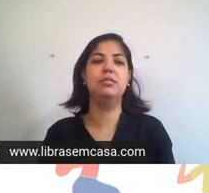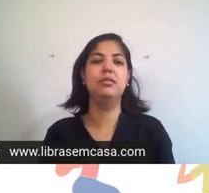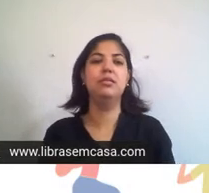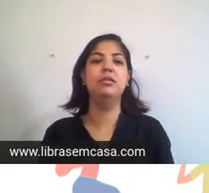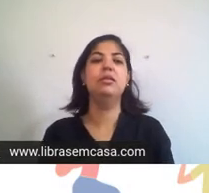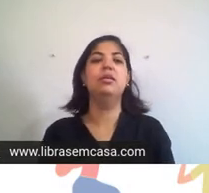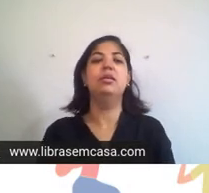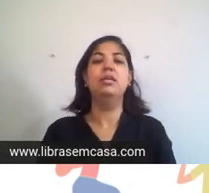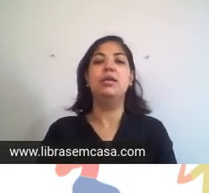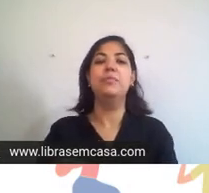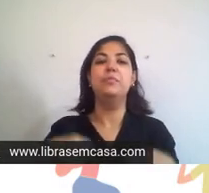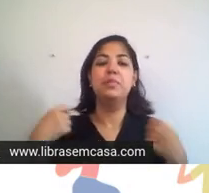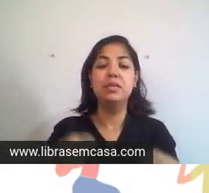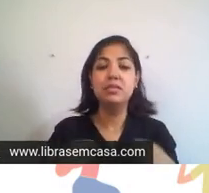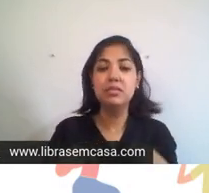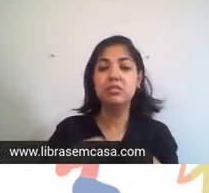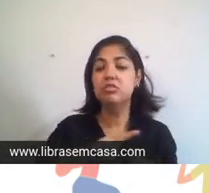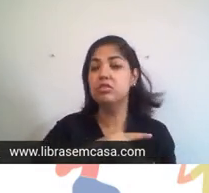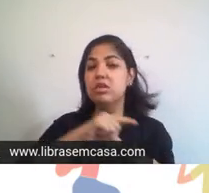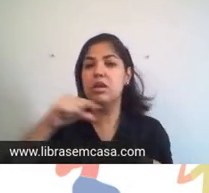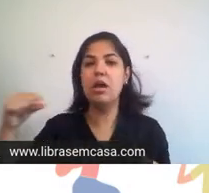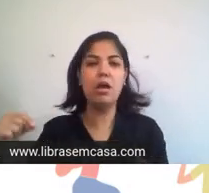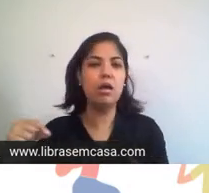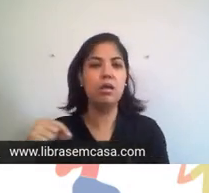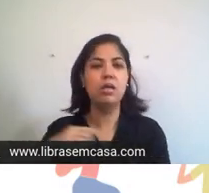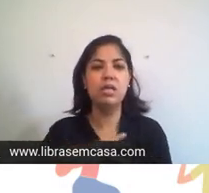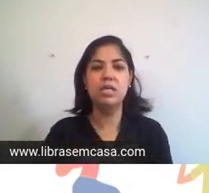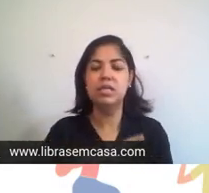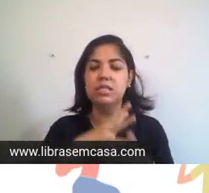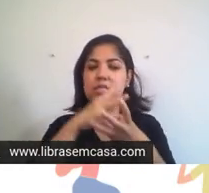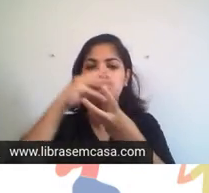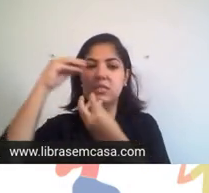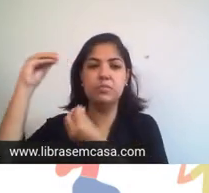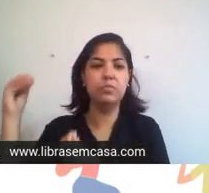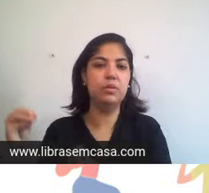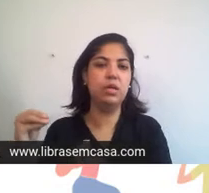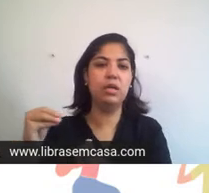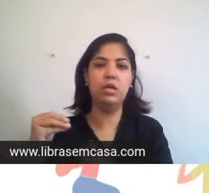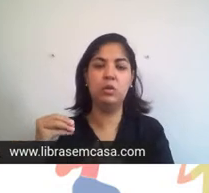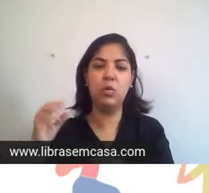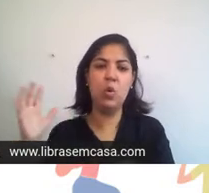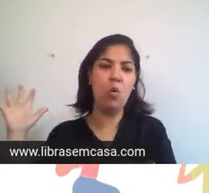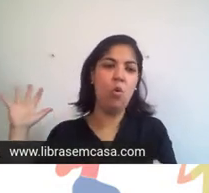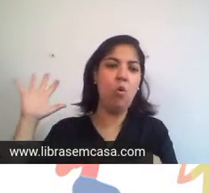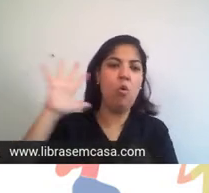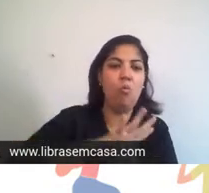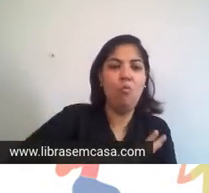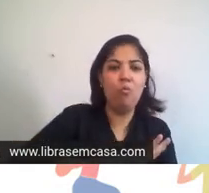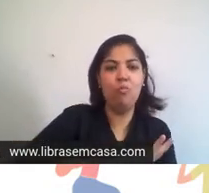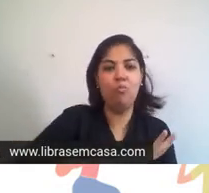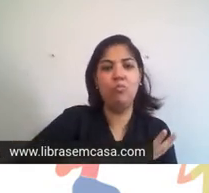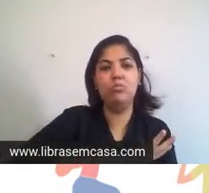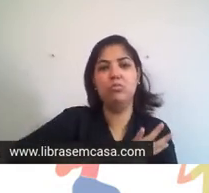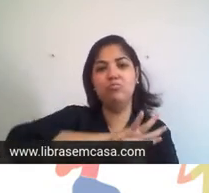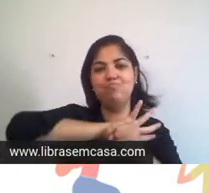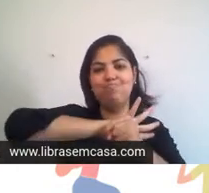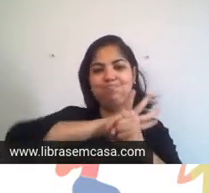tiene que salir de este espíritu colonizado y de este espíritu en donde